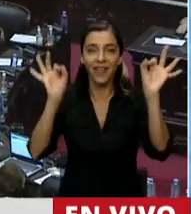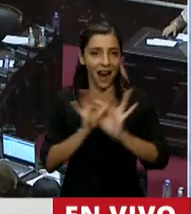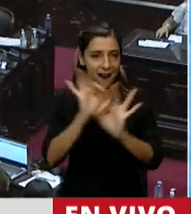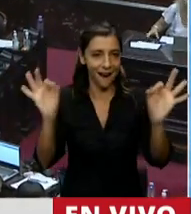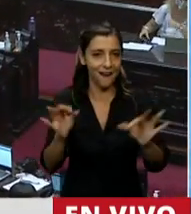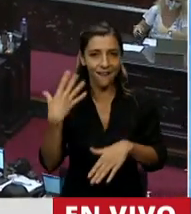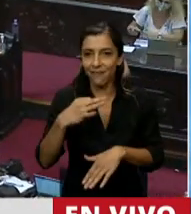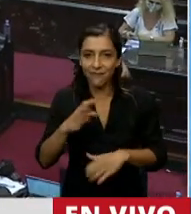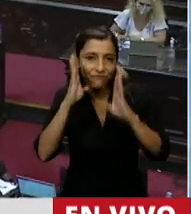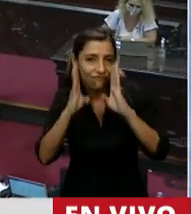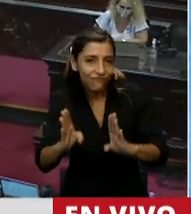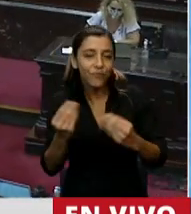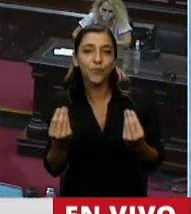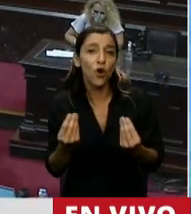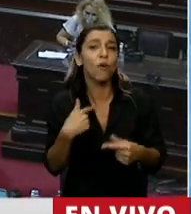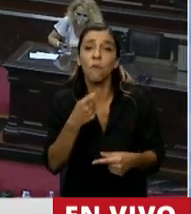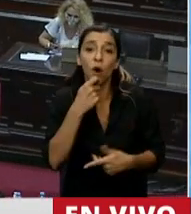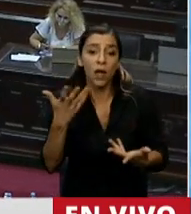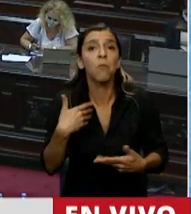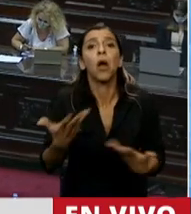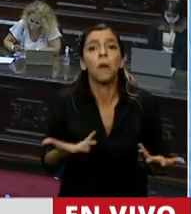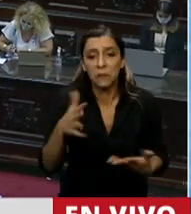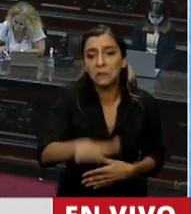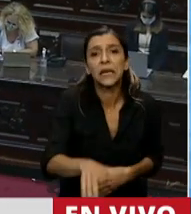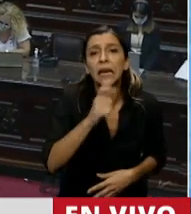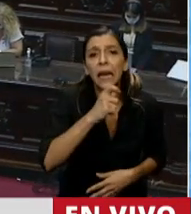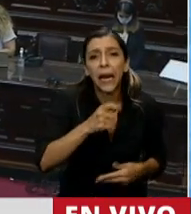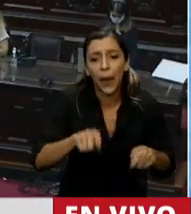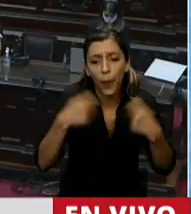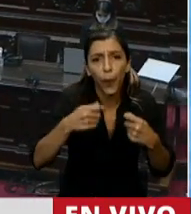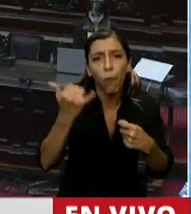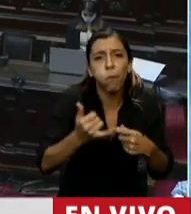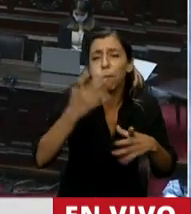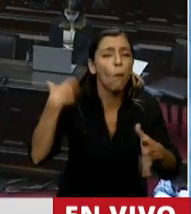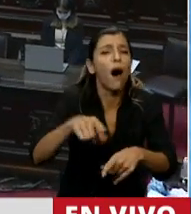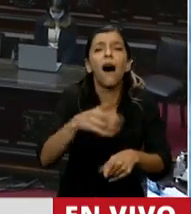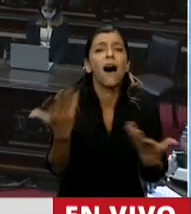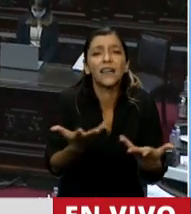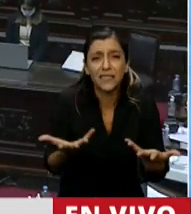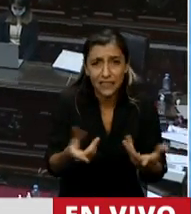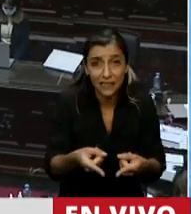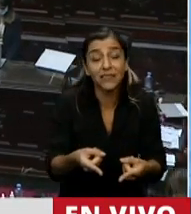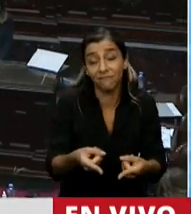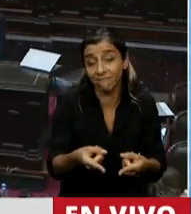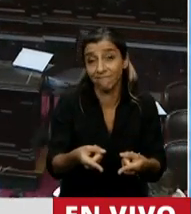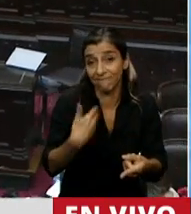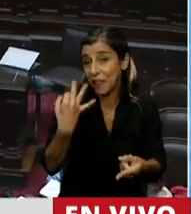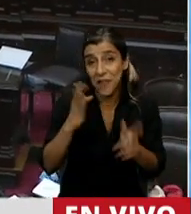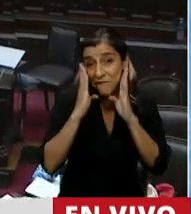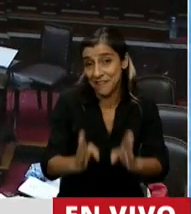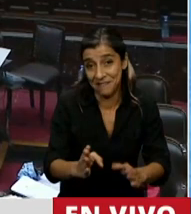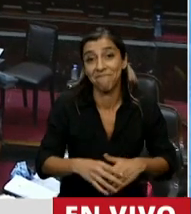vulneración de los derechos de una niña violada. Además, y principalmente también creo, nos mostró el